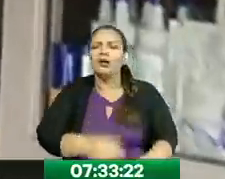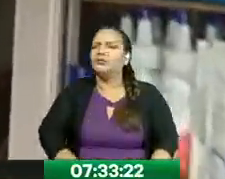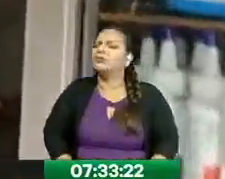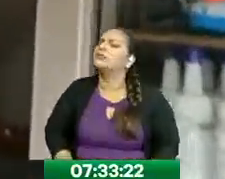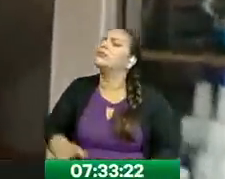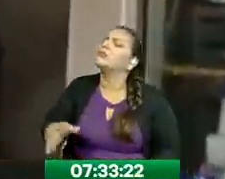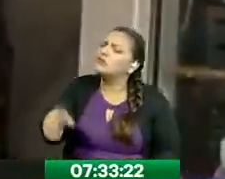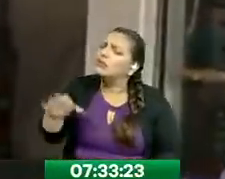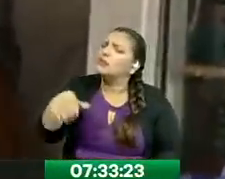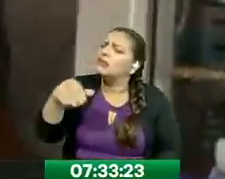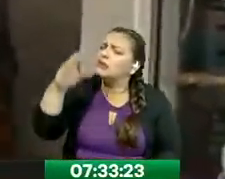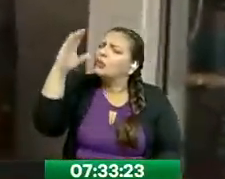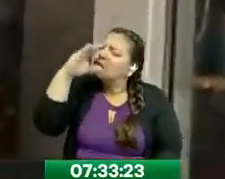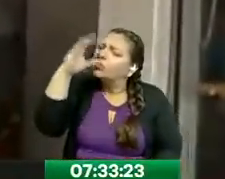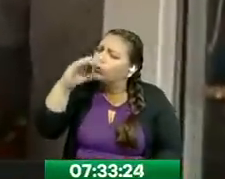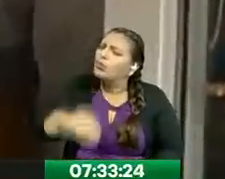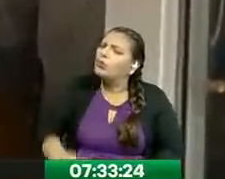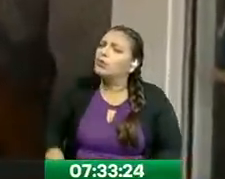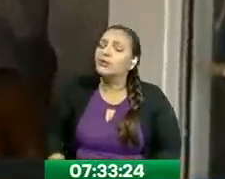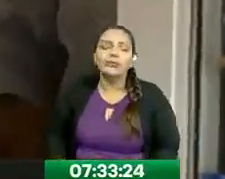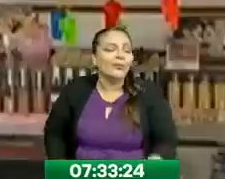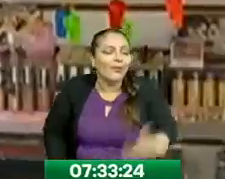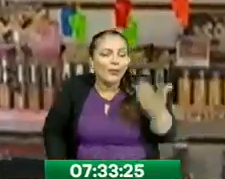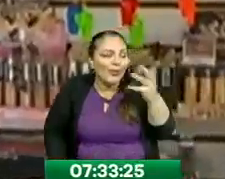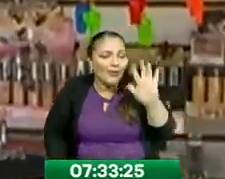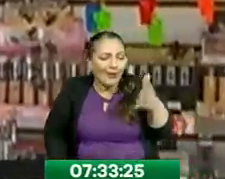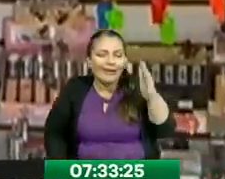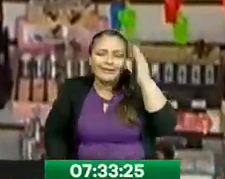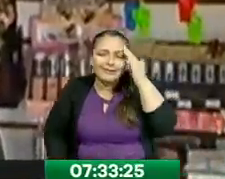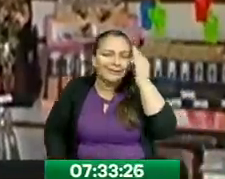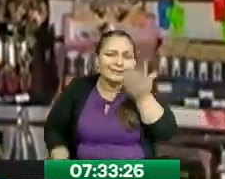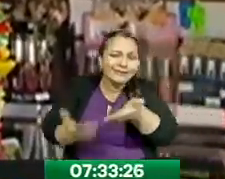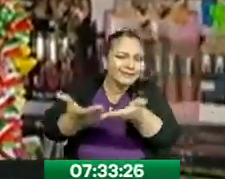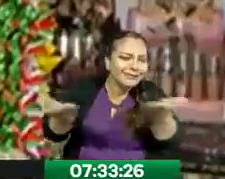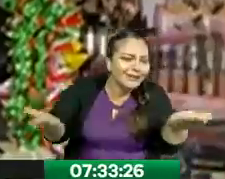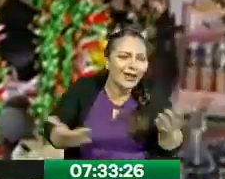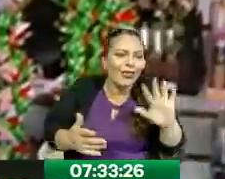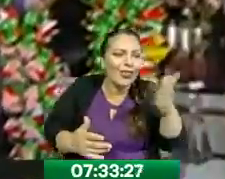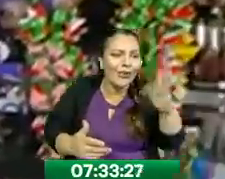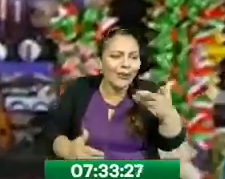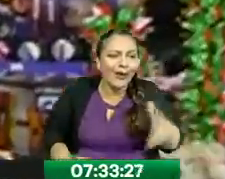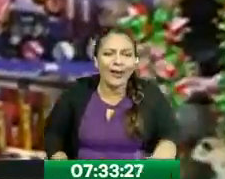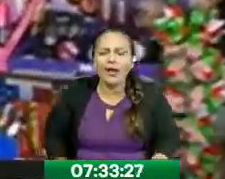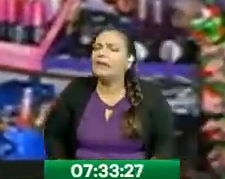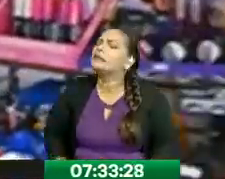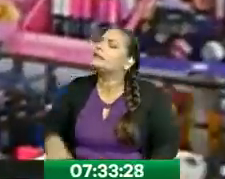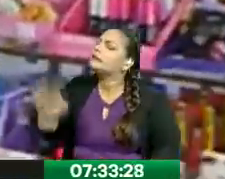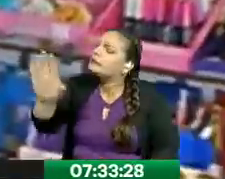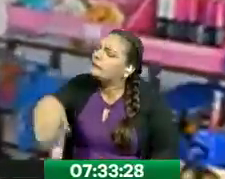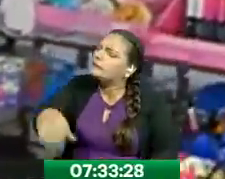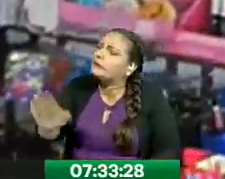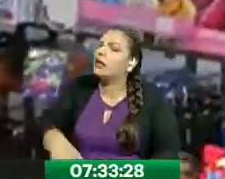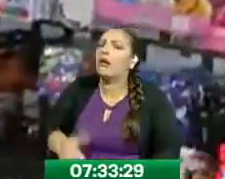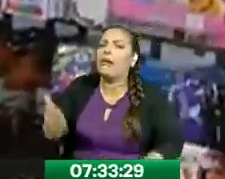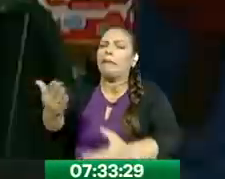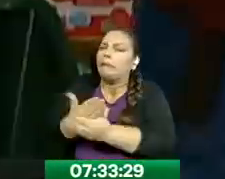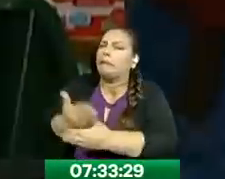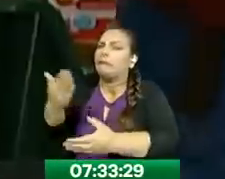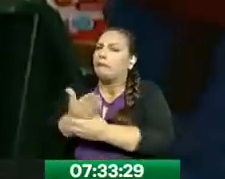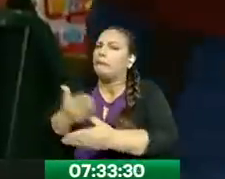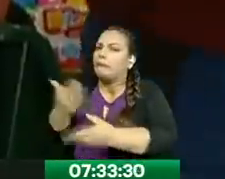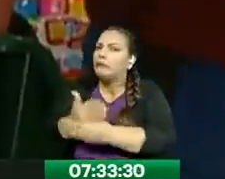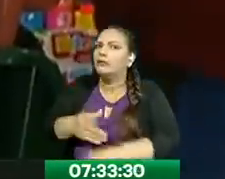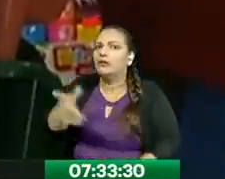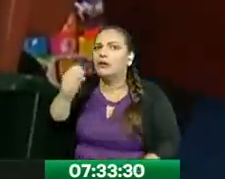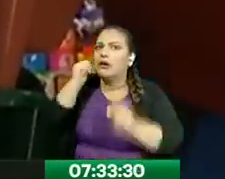insistía que le busquen el objeto que no había sus cómplices empezaron a revisar el local pero con especial atención en